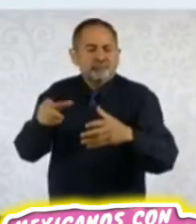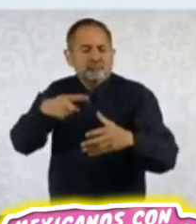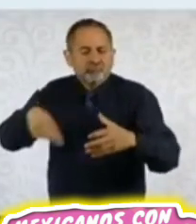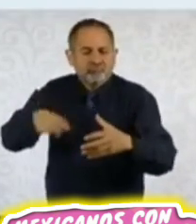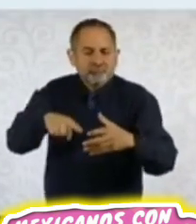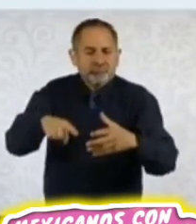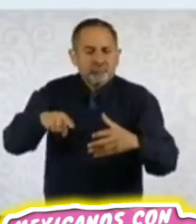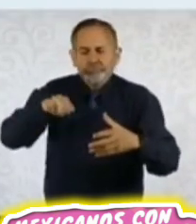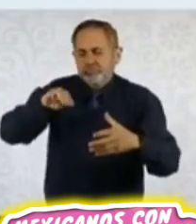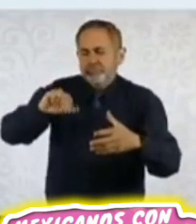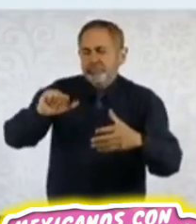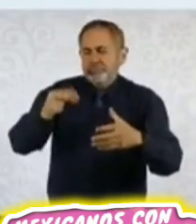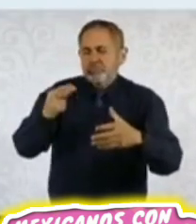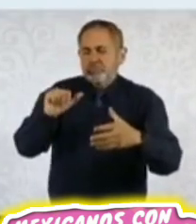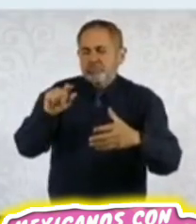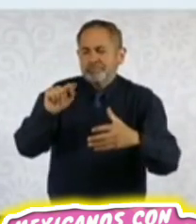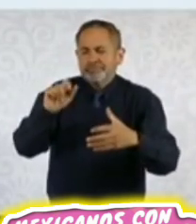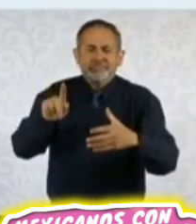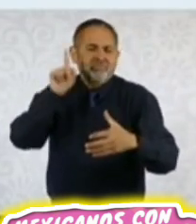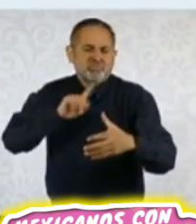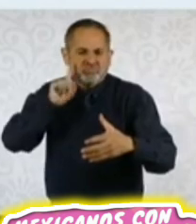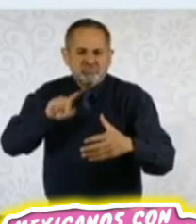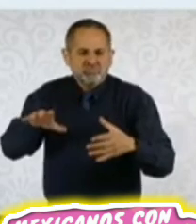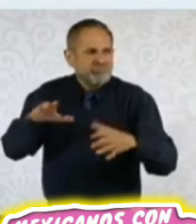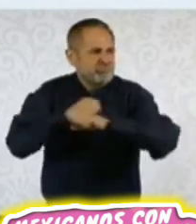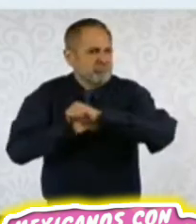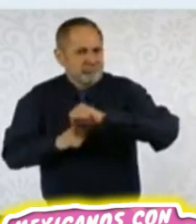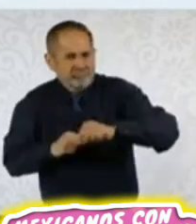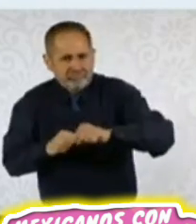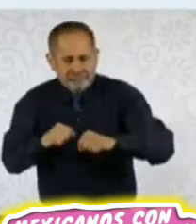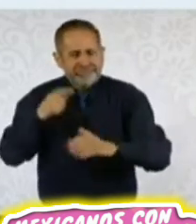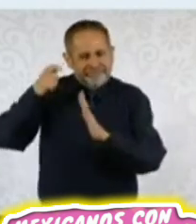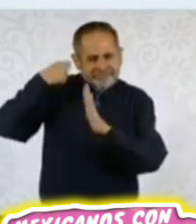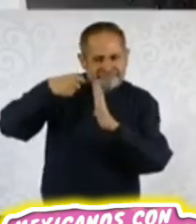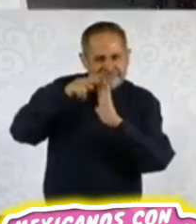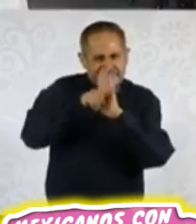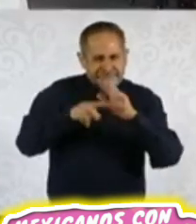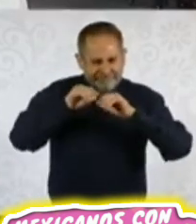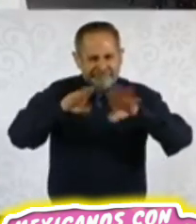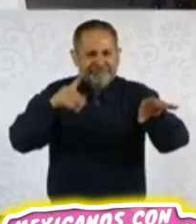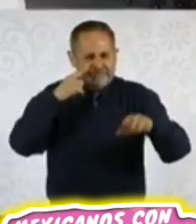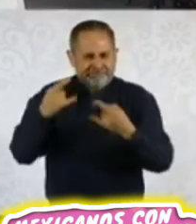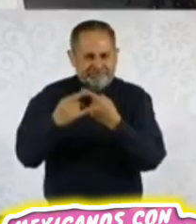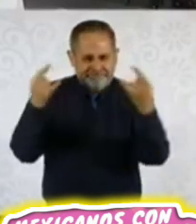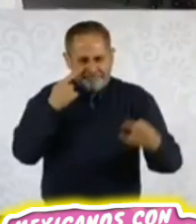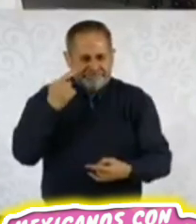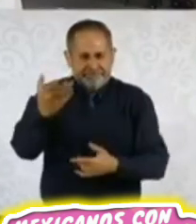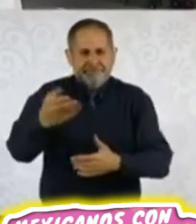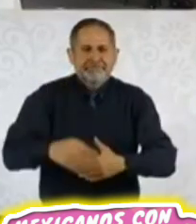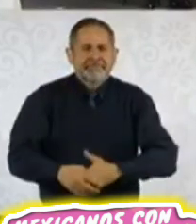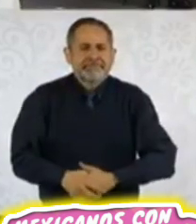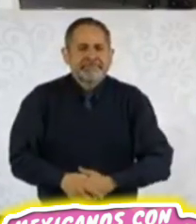de Miahuatlán y para eso se preparó una cápsula para que conozcamos su historia. Por favor.